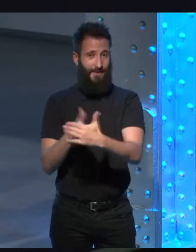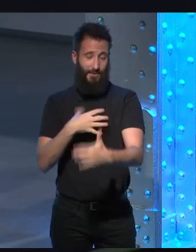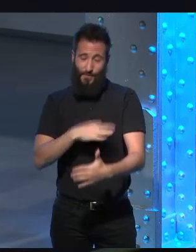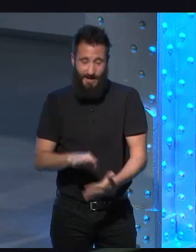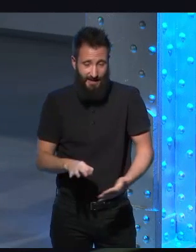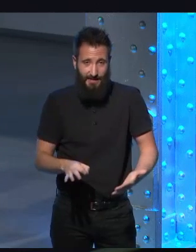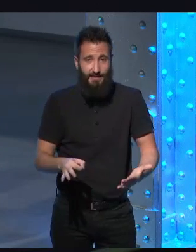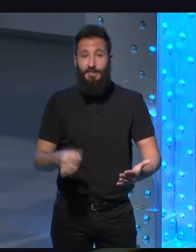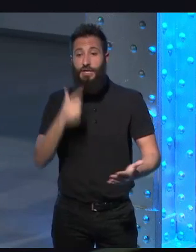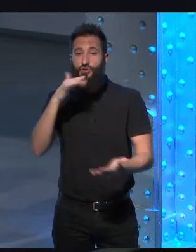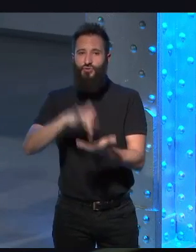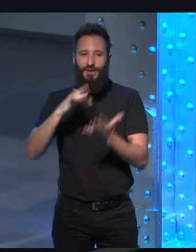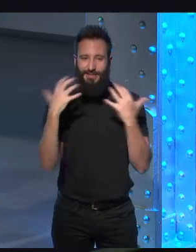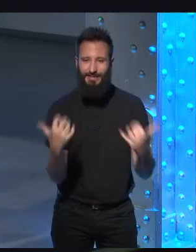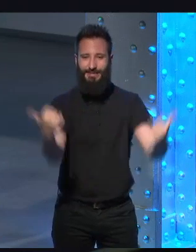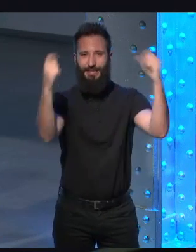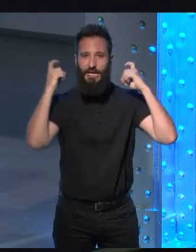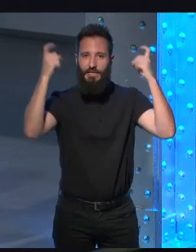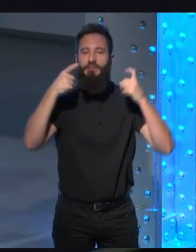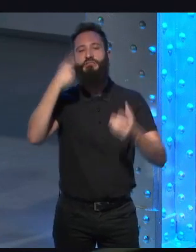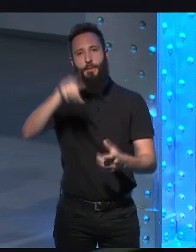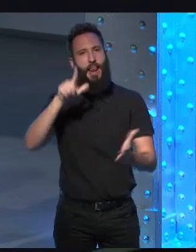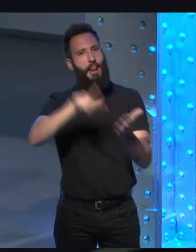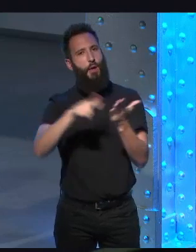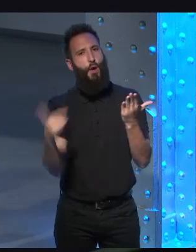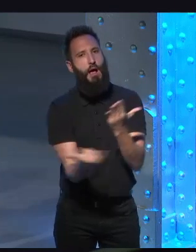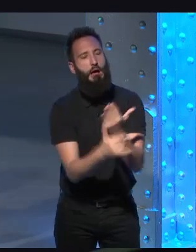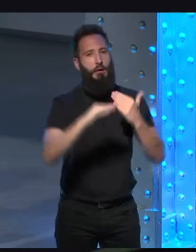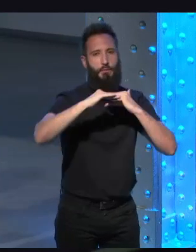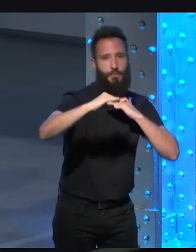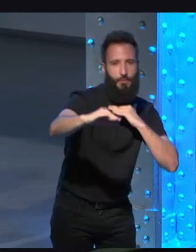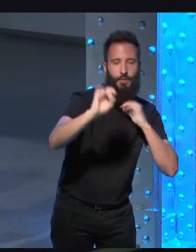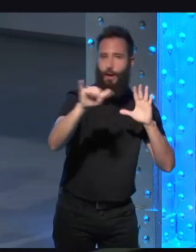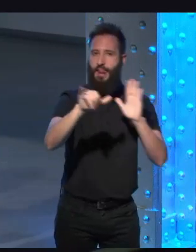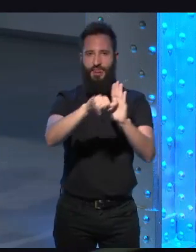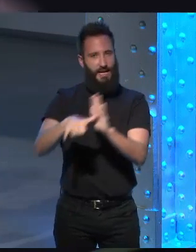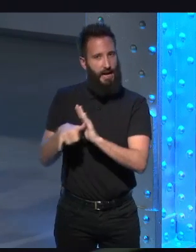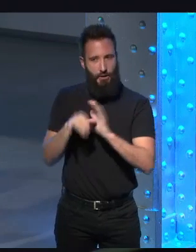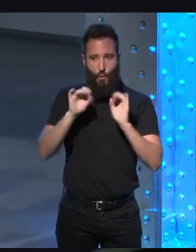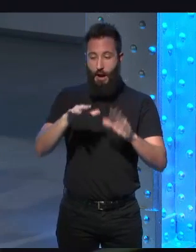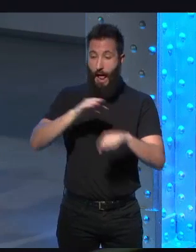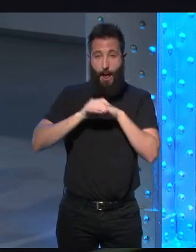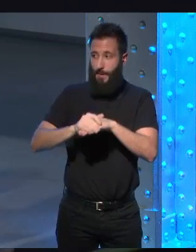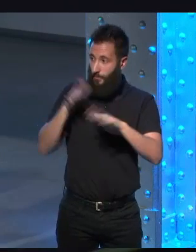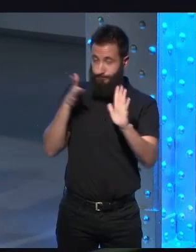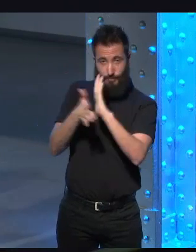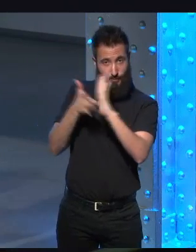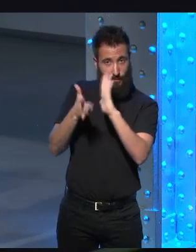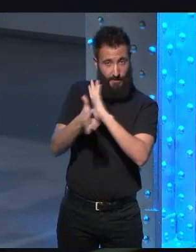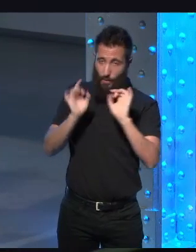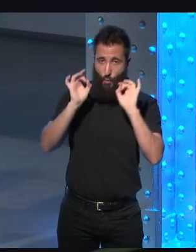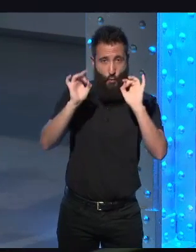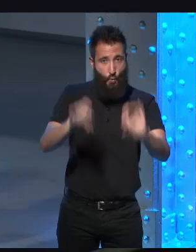¿no? Aunque también seguimos teniendo un lenguaje muy llano y lo más cercano posible, como si nosotros se lo explicásemos a un amigo,